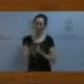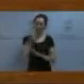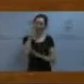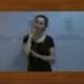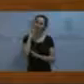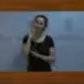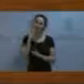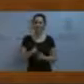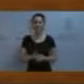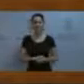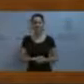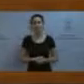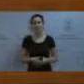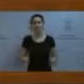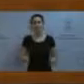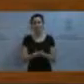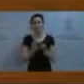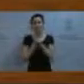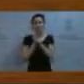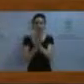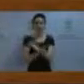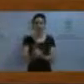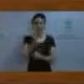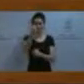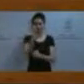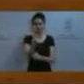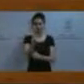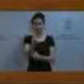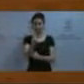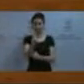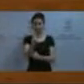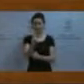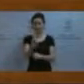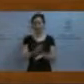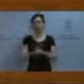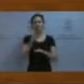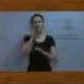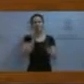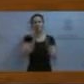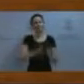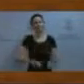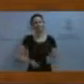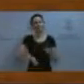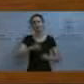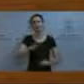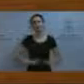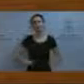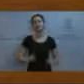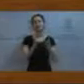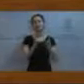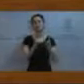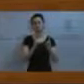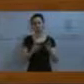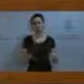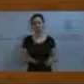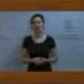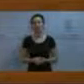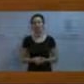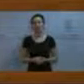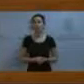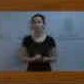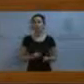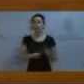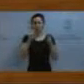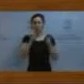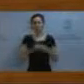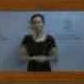y exclusivamente bajo el mandato de la señora consejera de Fomento, su compañero de Gobierno. Dos.